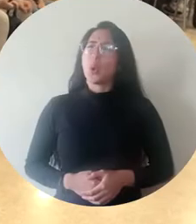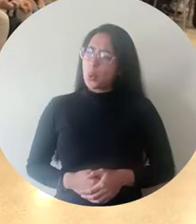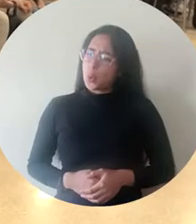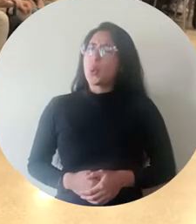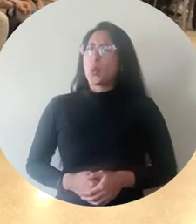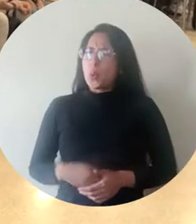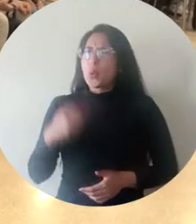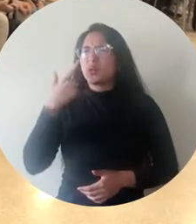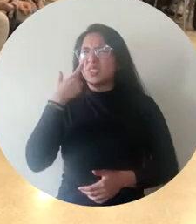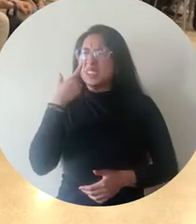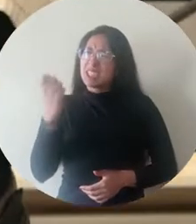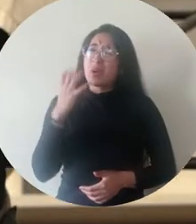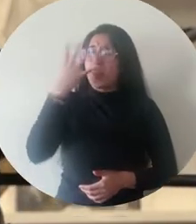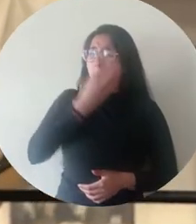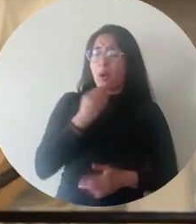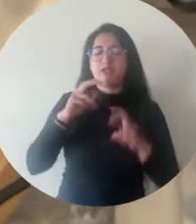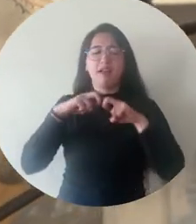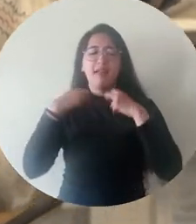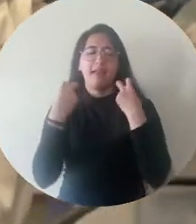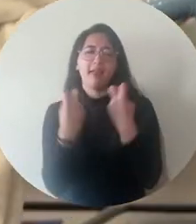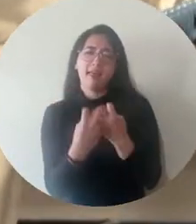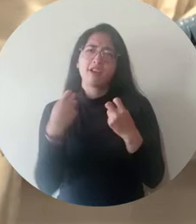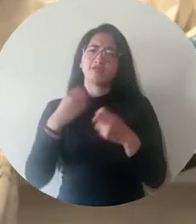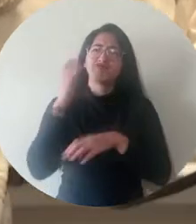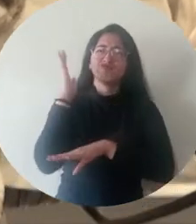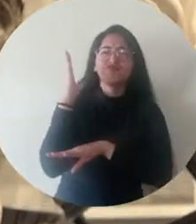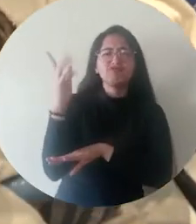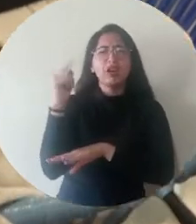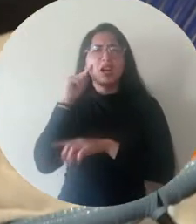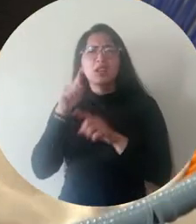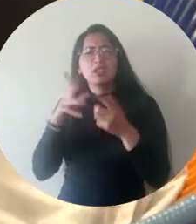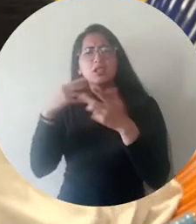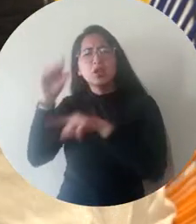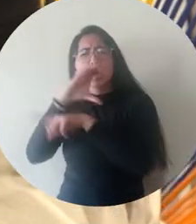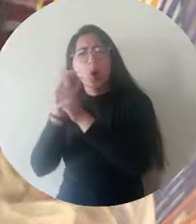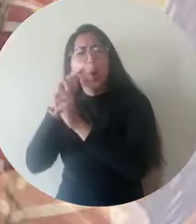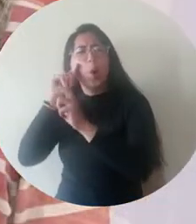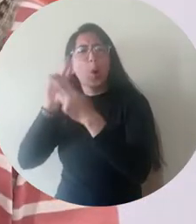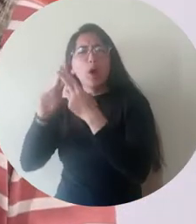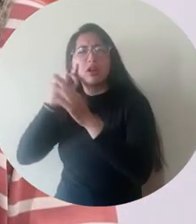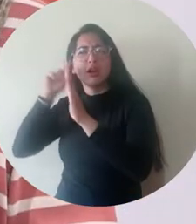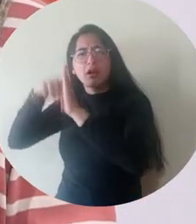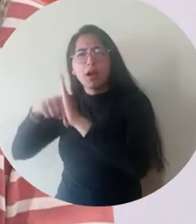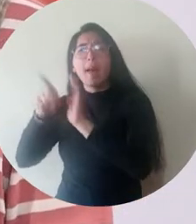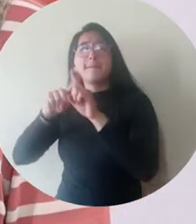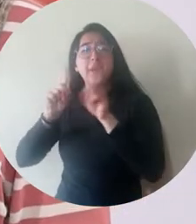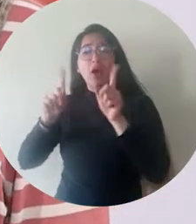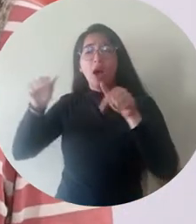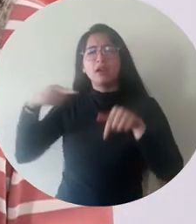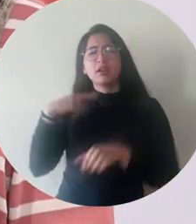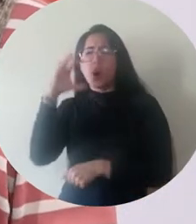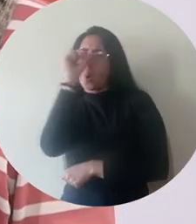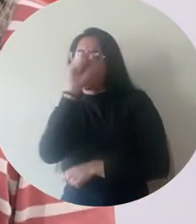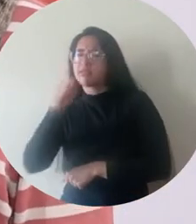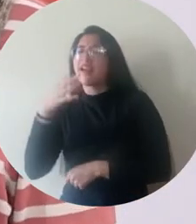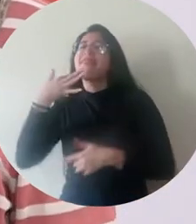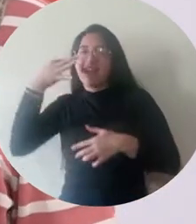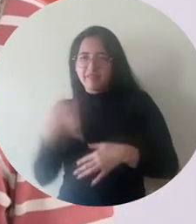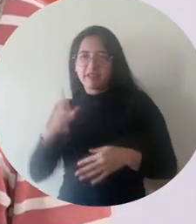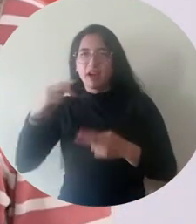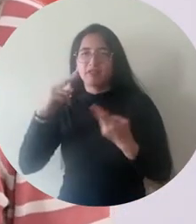This is a really exciting conversation. I come from such a different culture, but what we found was that there was a